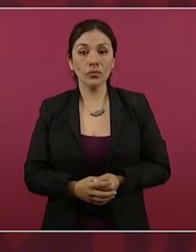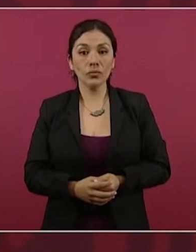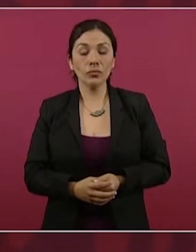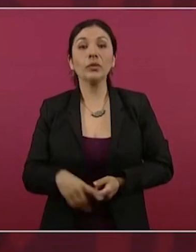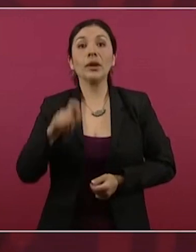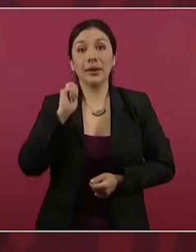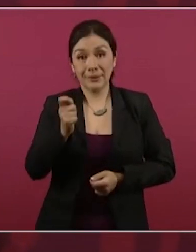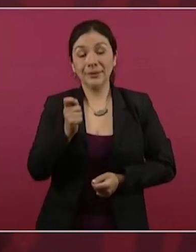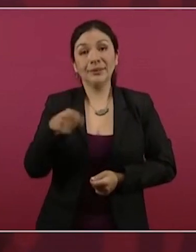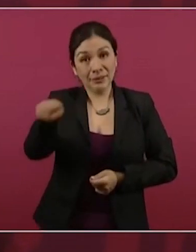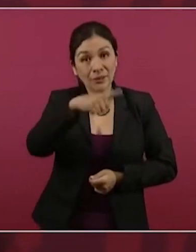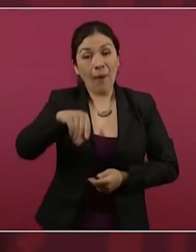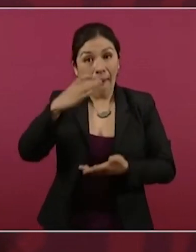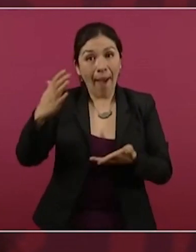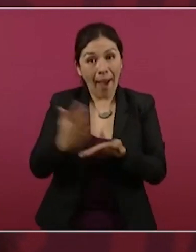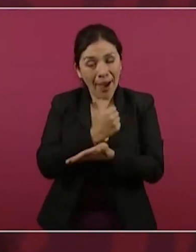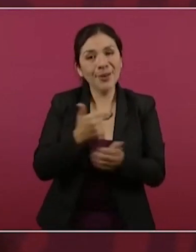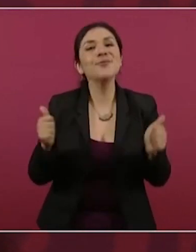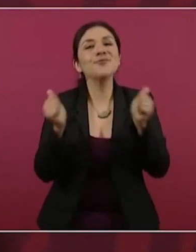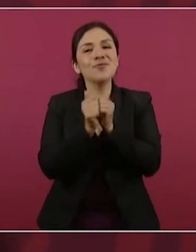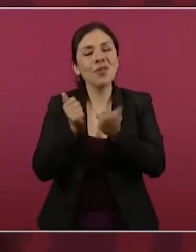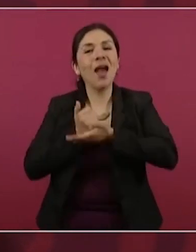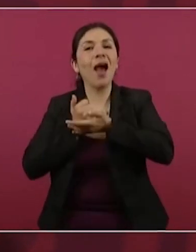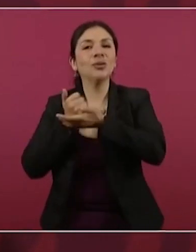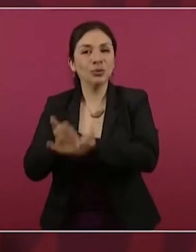ganar y ayudar.